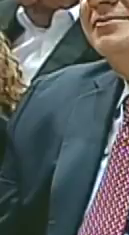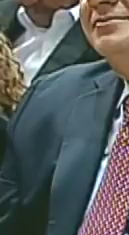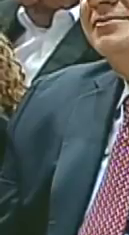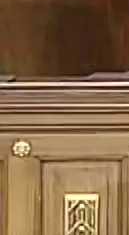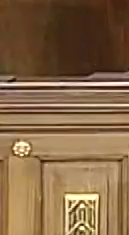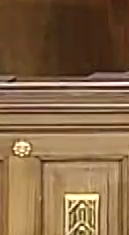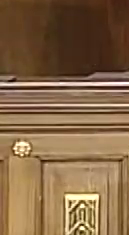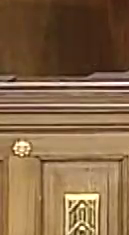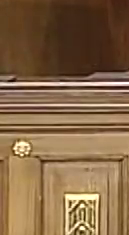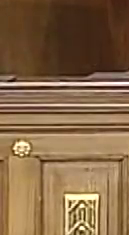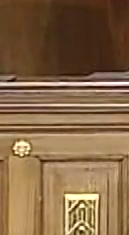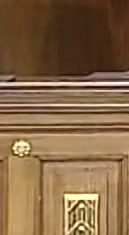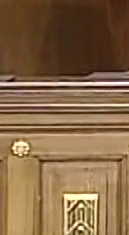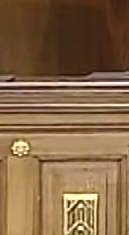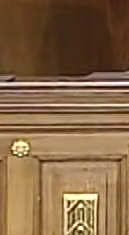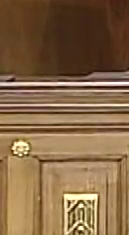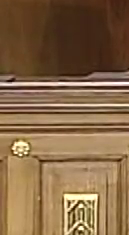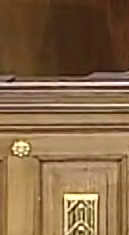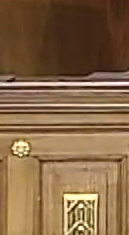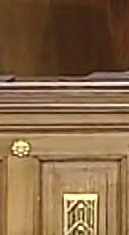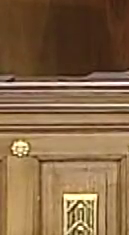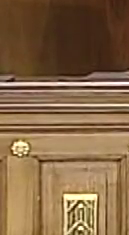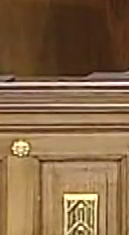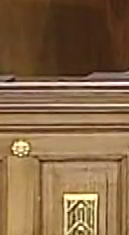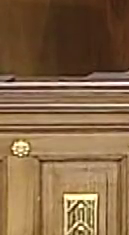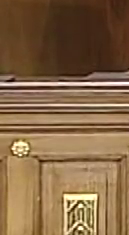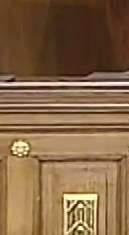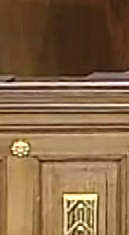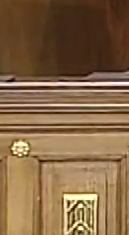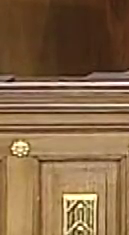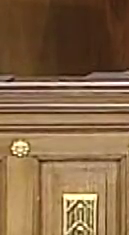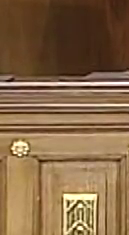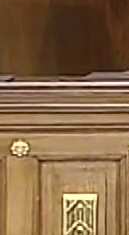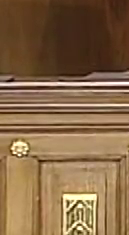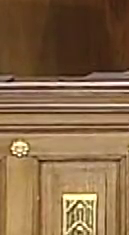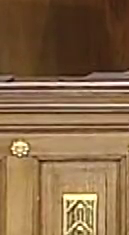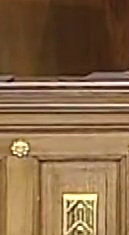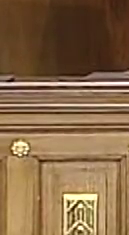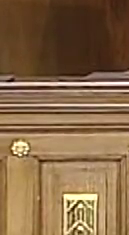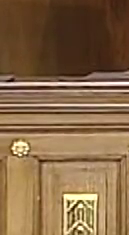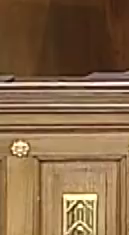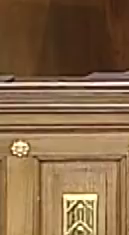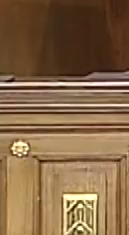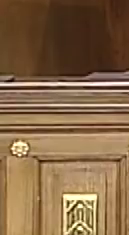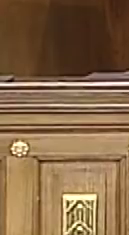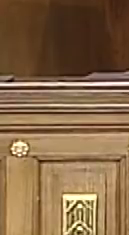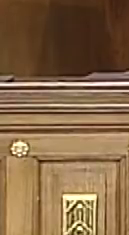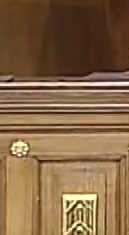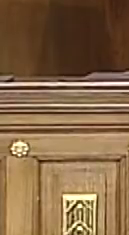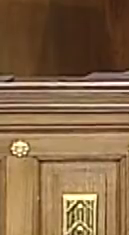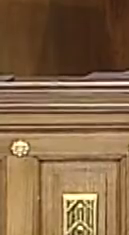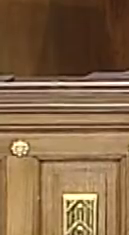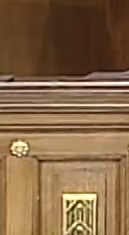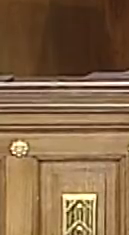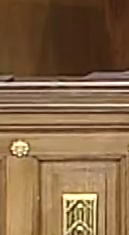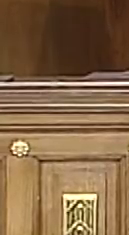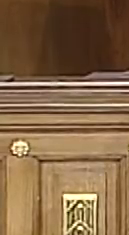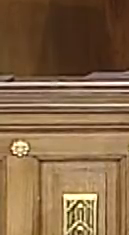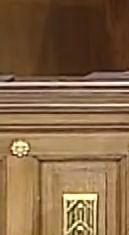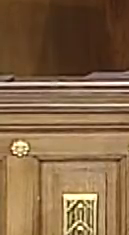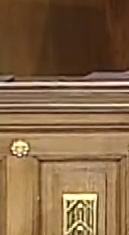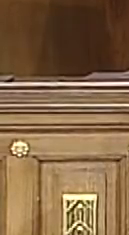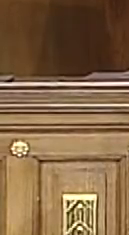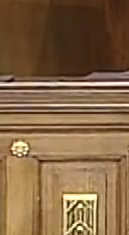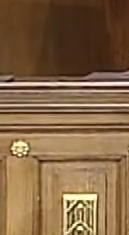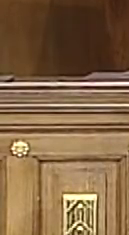¿Ah? Ahí tenemos en la casa, ¿verdad, Silvia? En la sala, un cuadro que me mandaron de Rusia, me